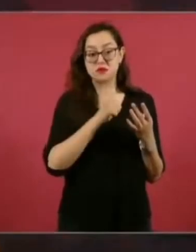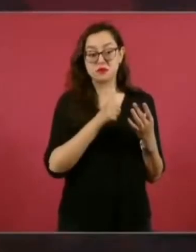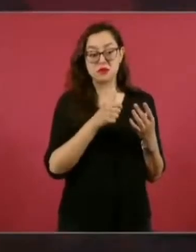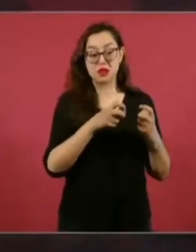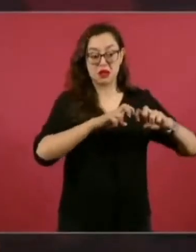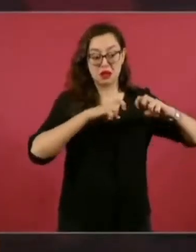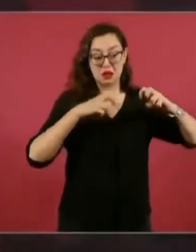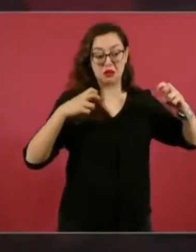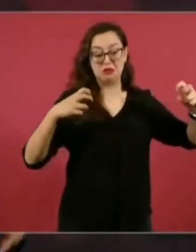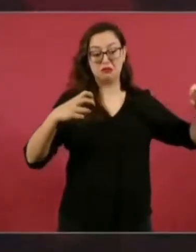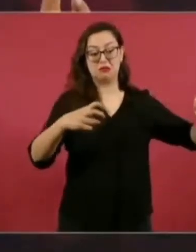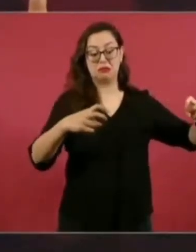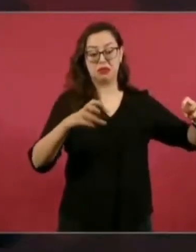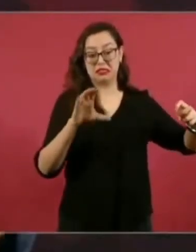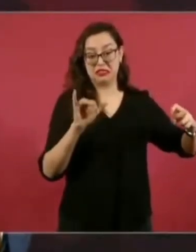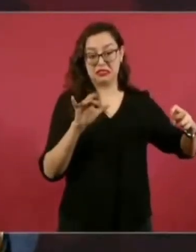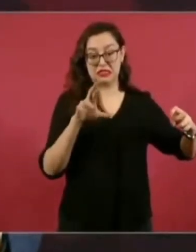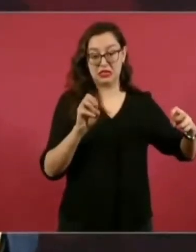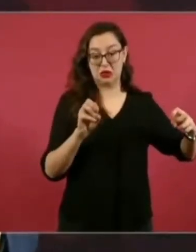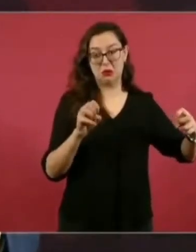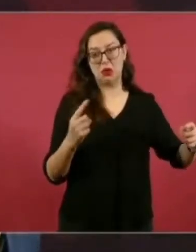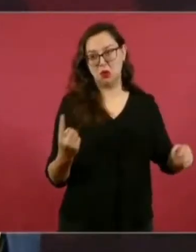Epimenio? Ciro,